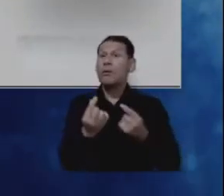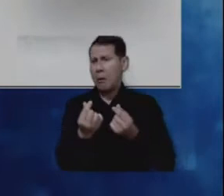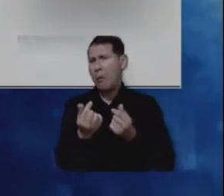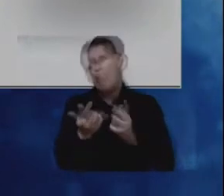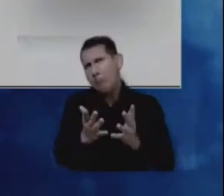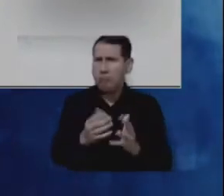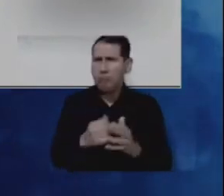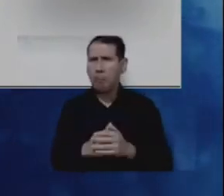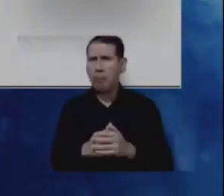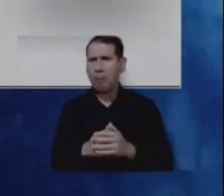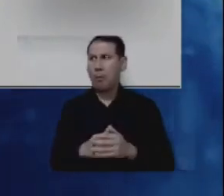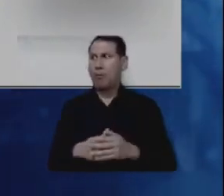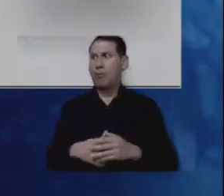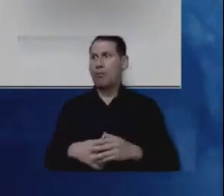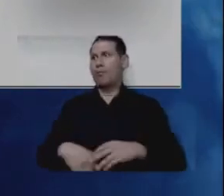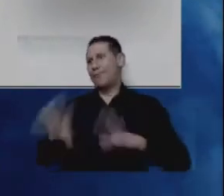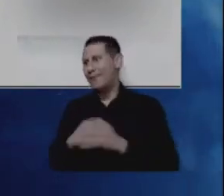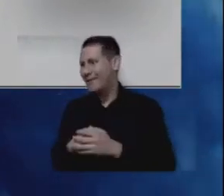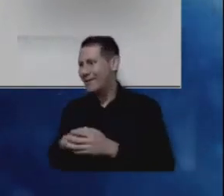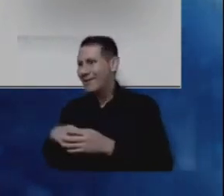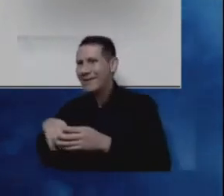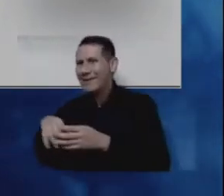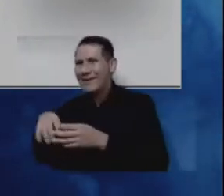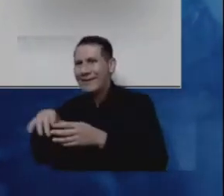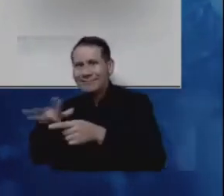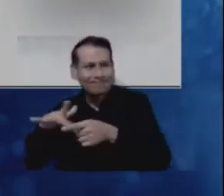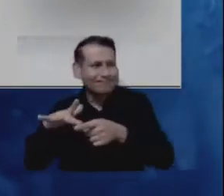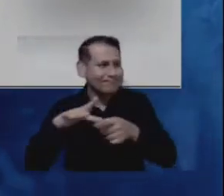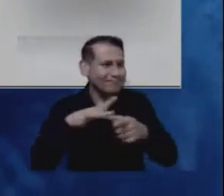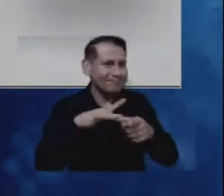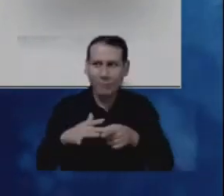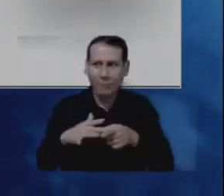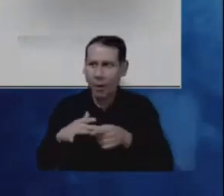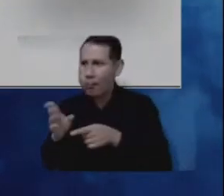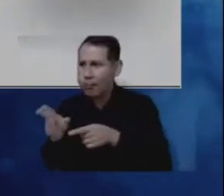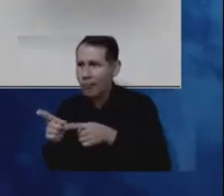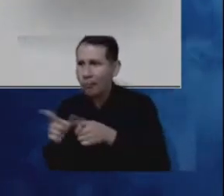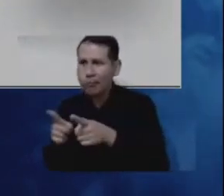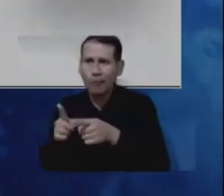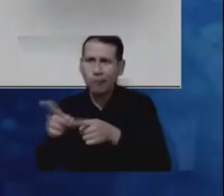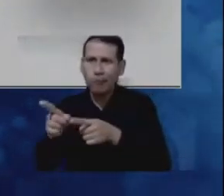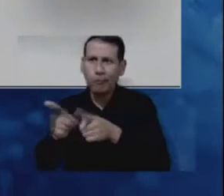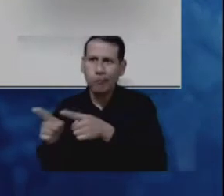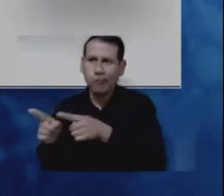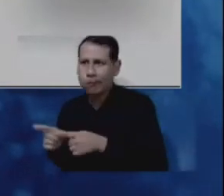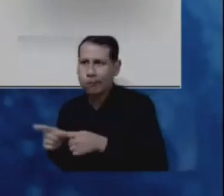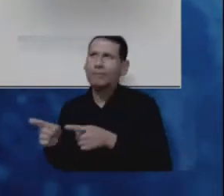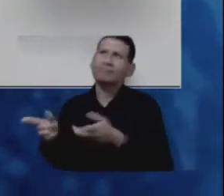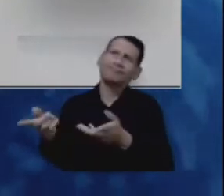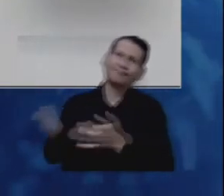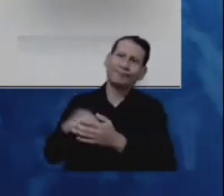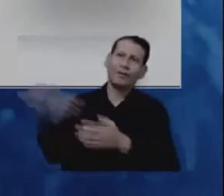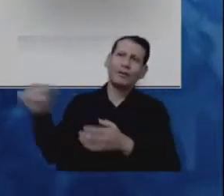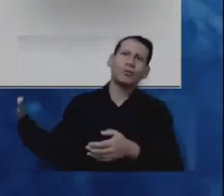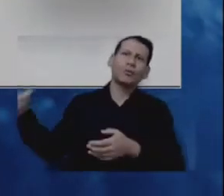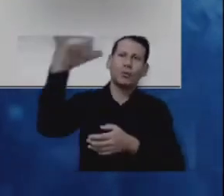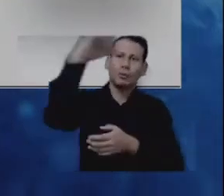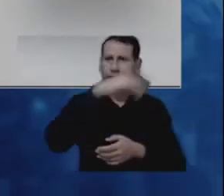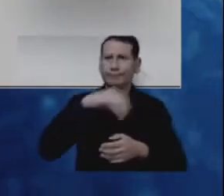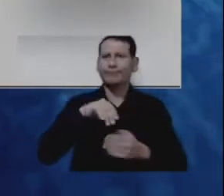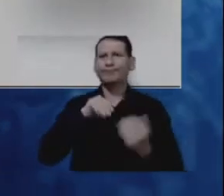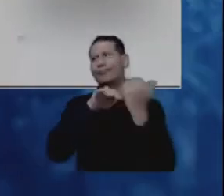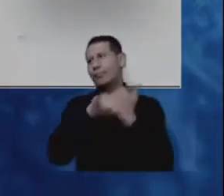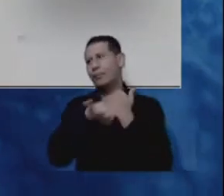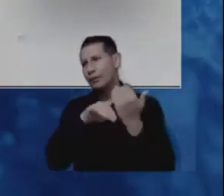esos casos de uso requeridos por los diferentes verticales, en puertos, aeropuertos, carreteras,